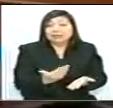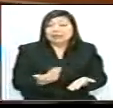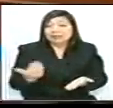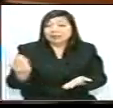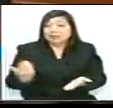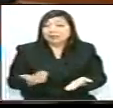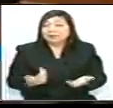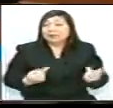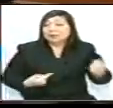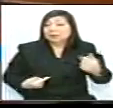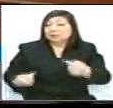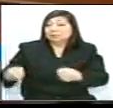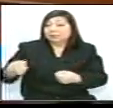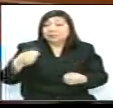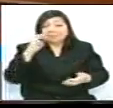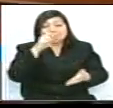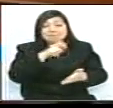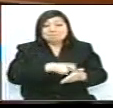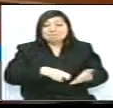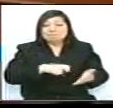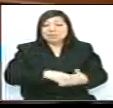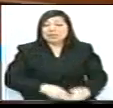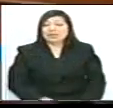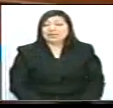país vienen de la actividad minera.